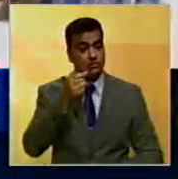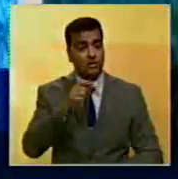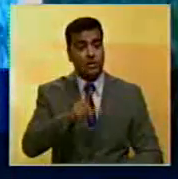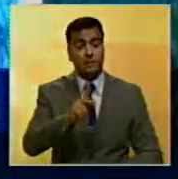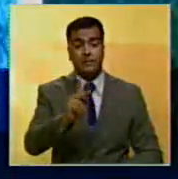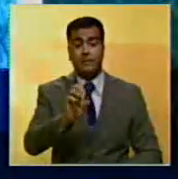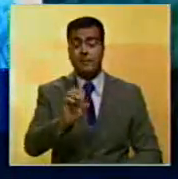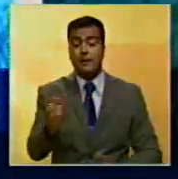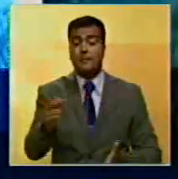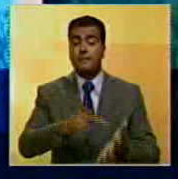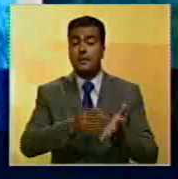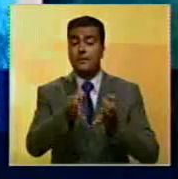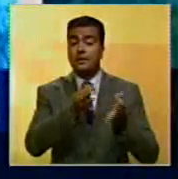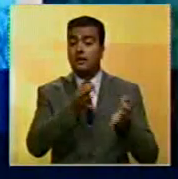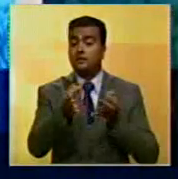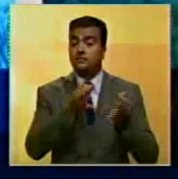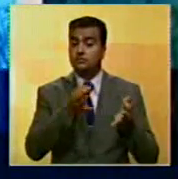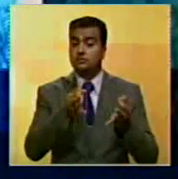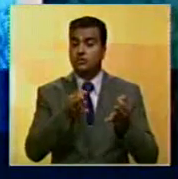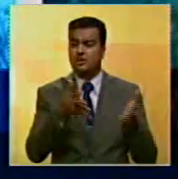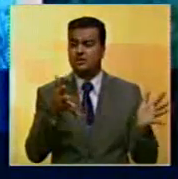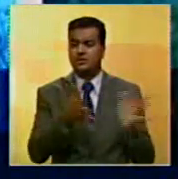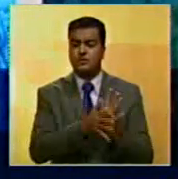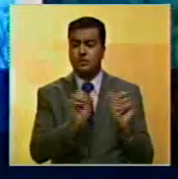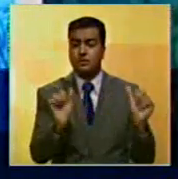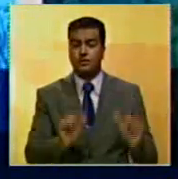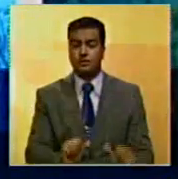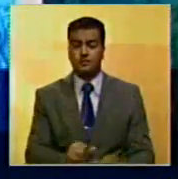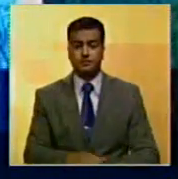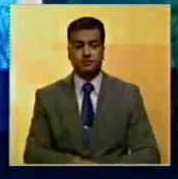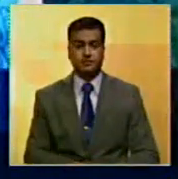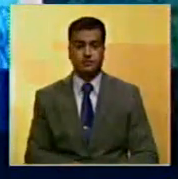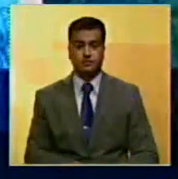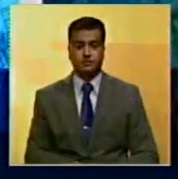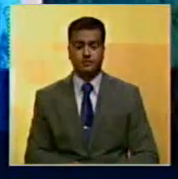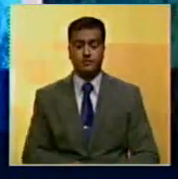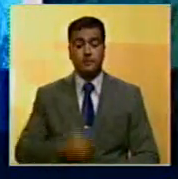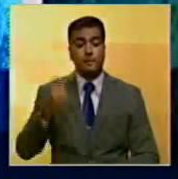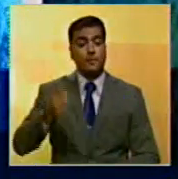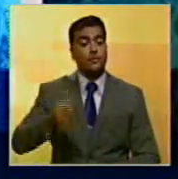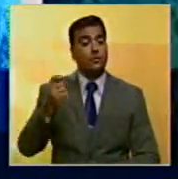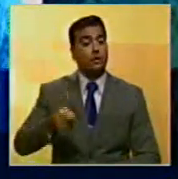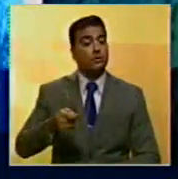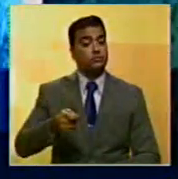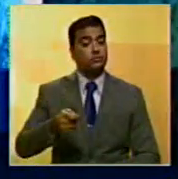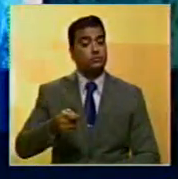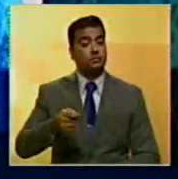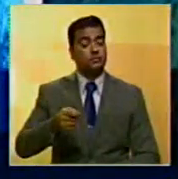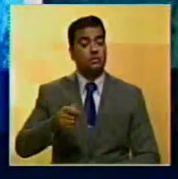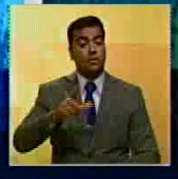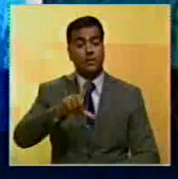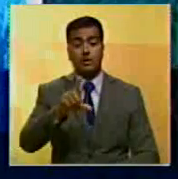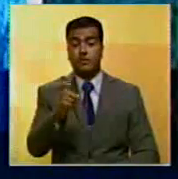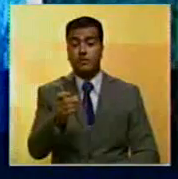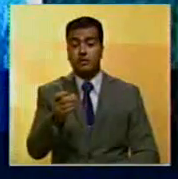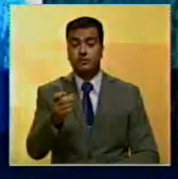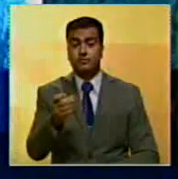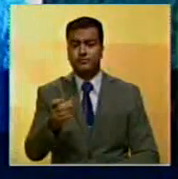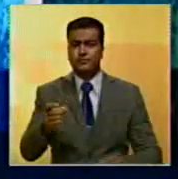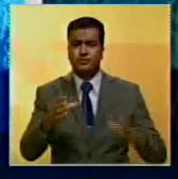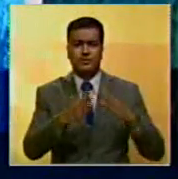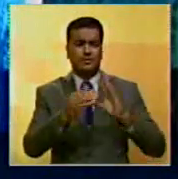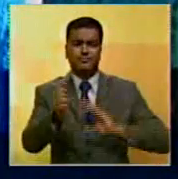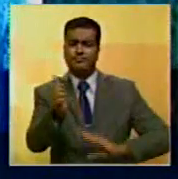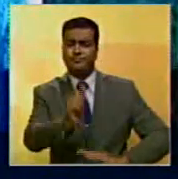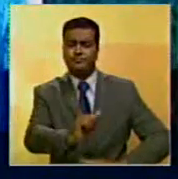ser citado a declarar sobre el contenido de su artículo. Por otra parte, el abogado de Guzmán Loera, catalogado como un flagrante abuso